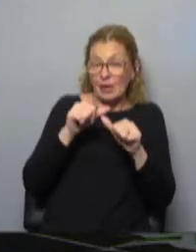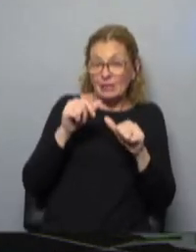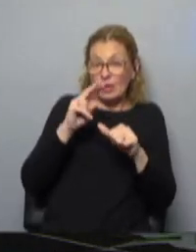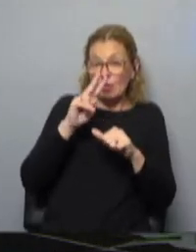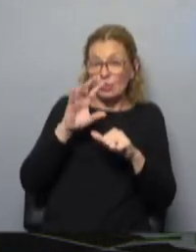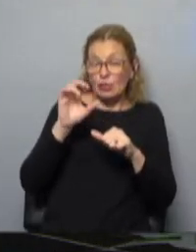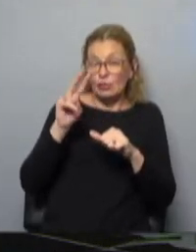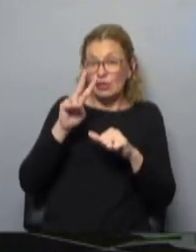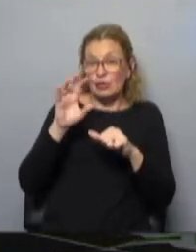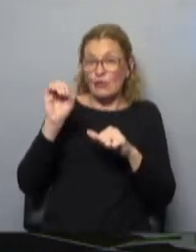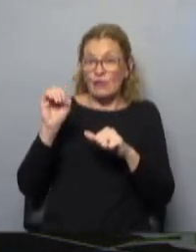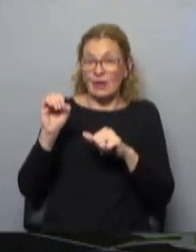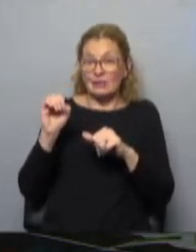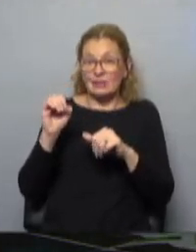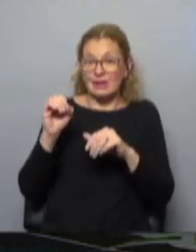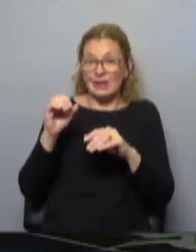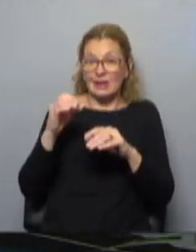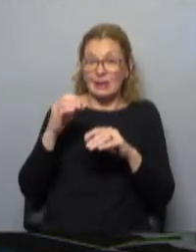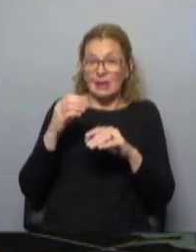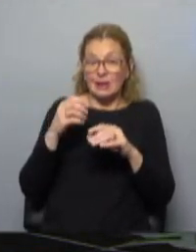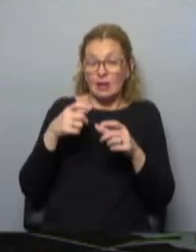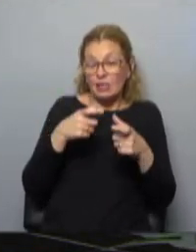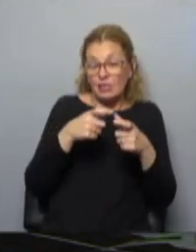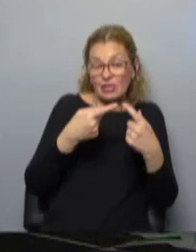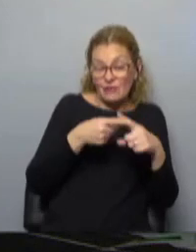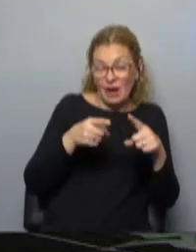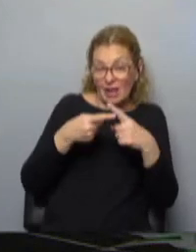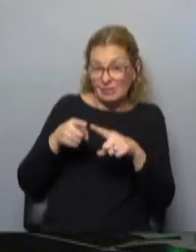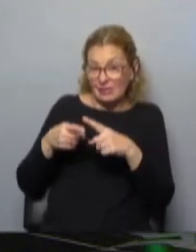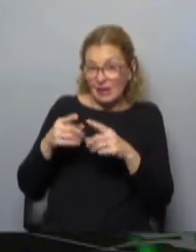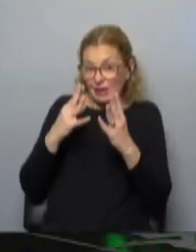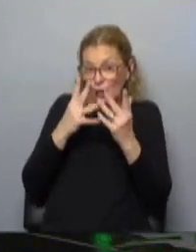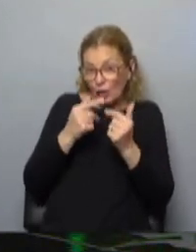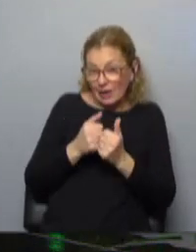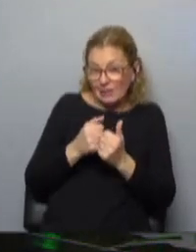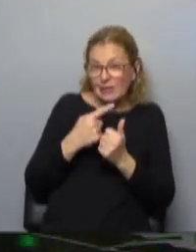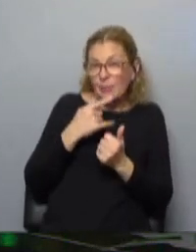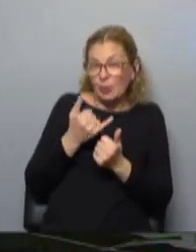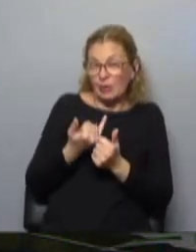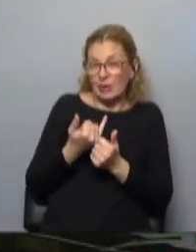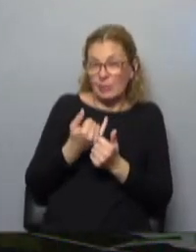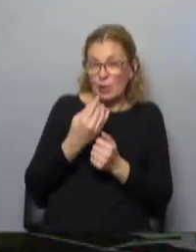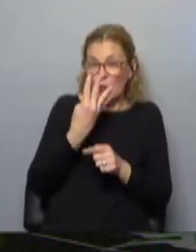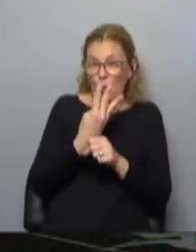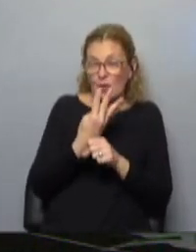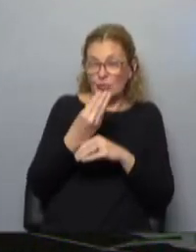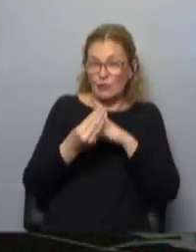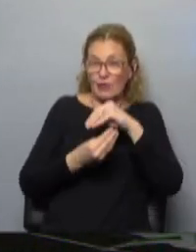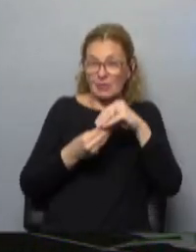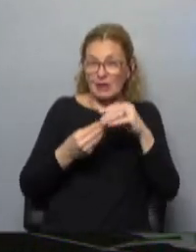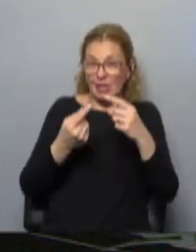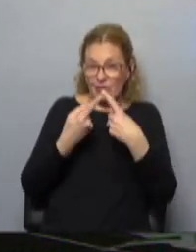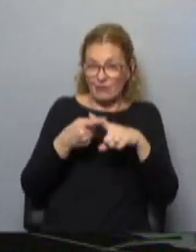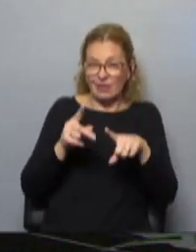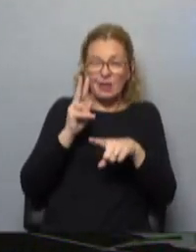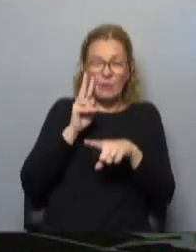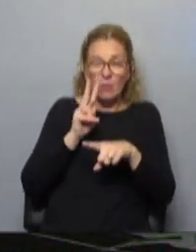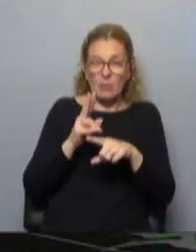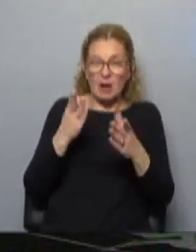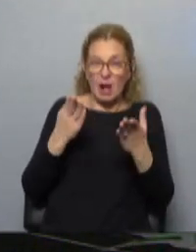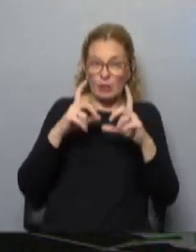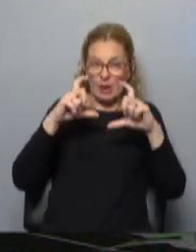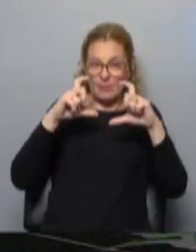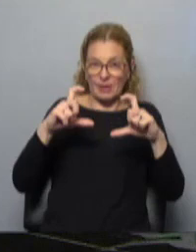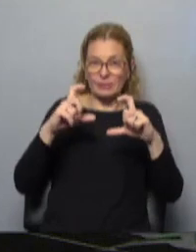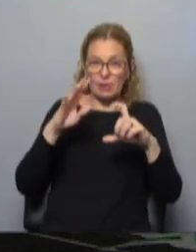220 categorías de productos y las las organiza justamente en cuatro familias distintas que es lo que vamos a ver ahora en la